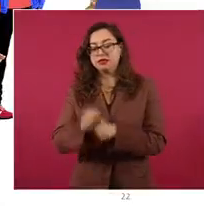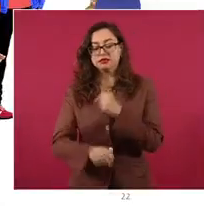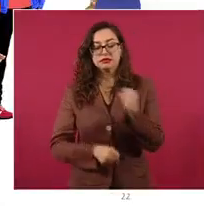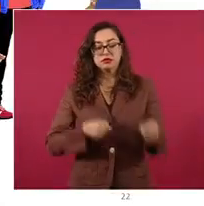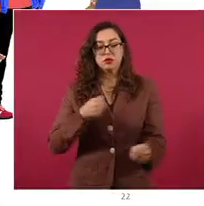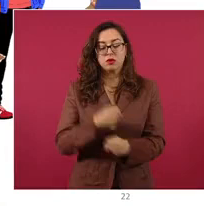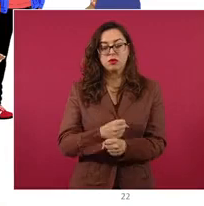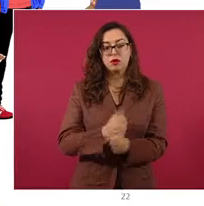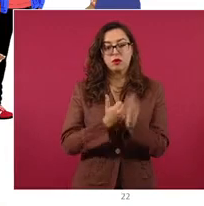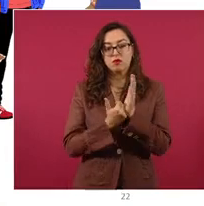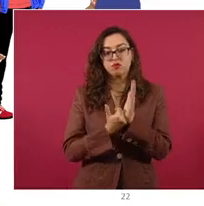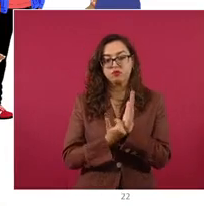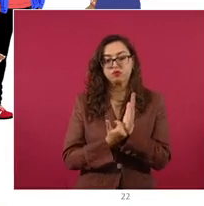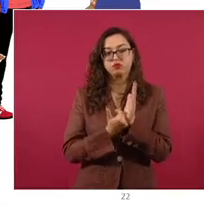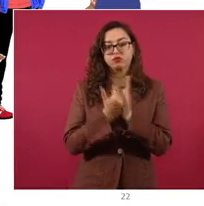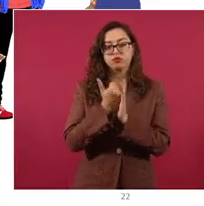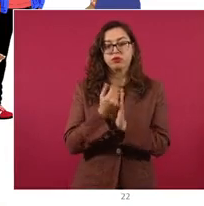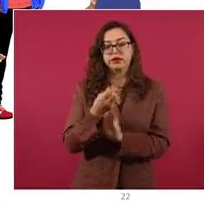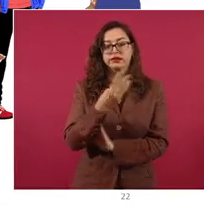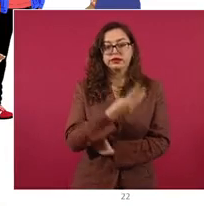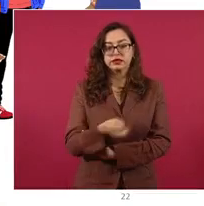suma